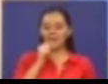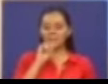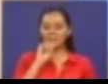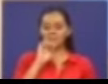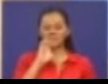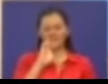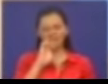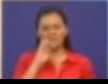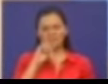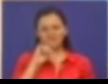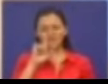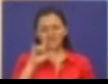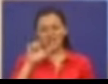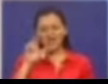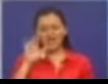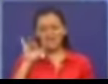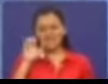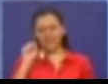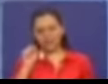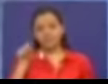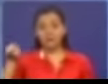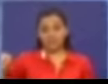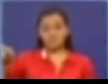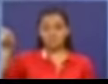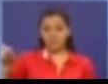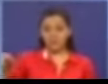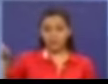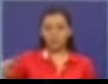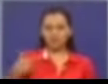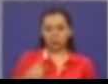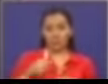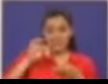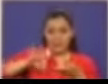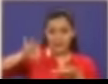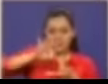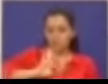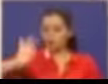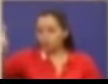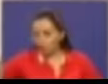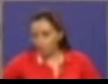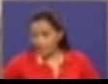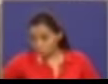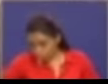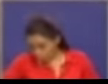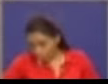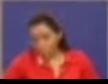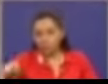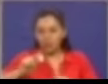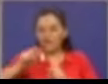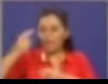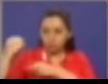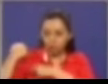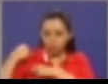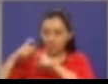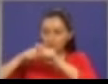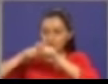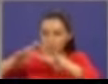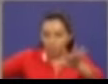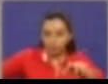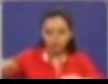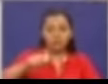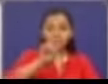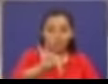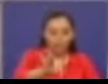semillaristas, que a su vez reproducen la semilla. Pero ya con lo que producimos aquí, se puede cubrir todo el